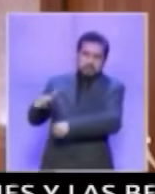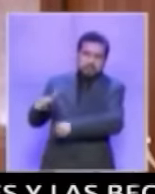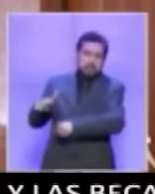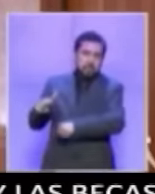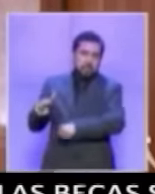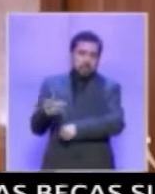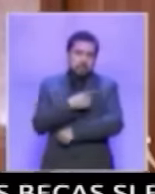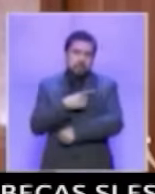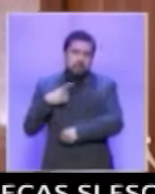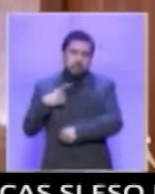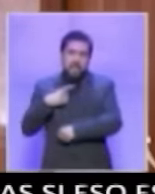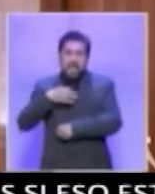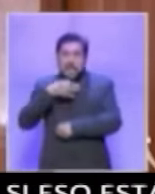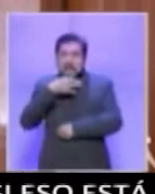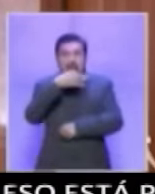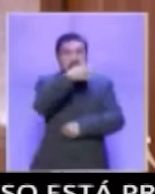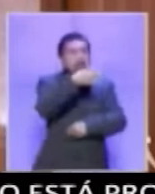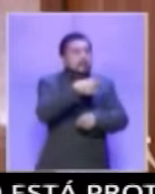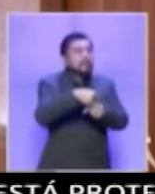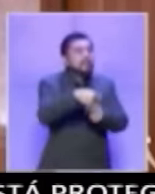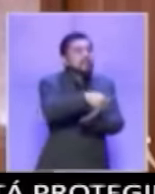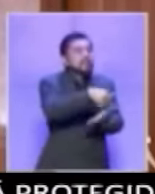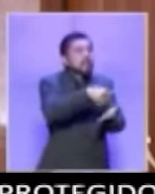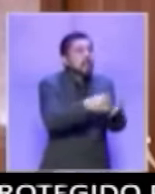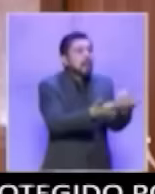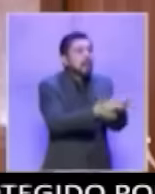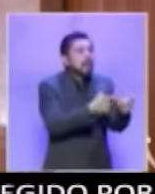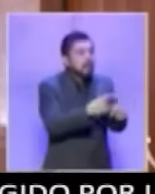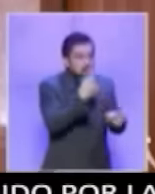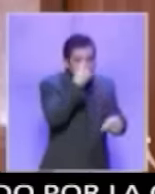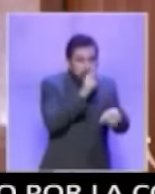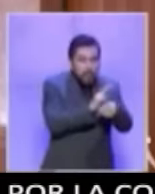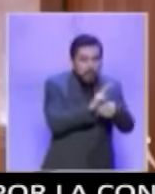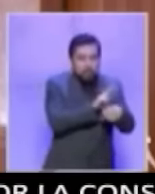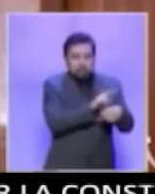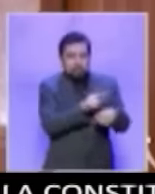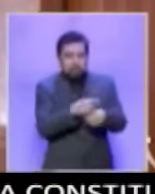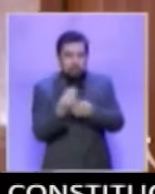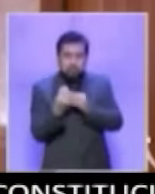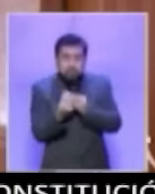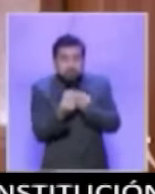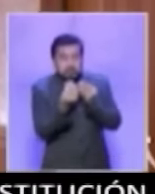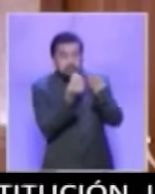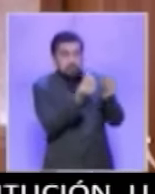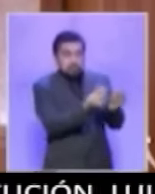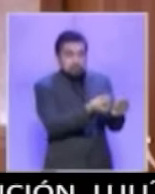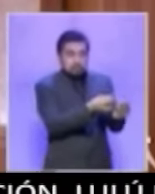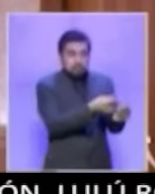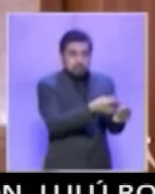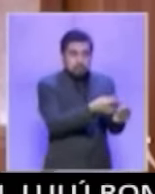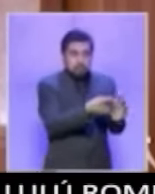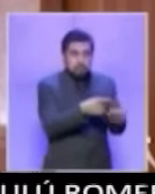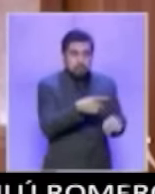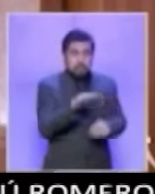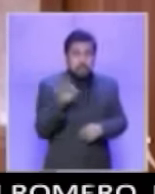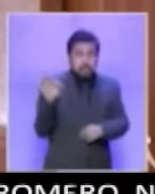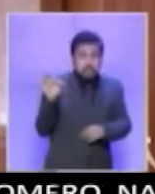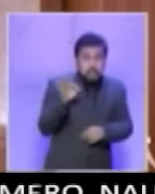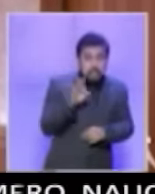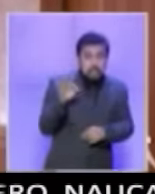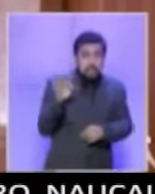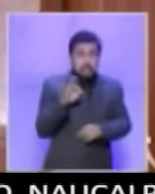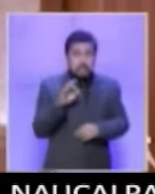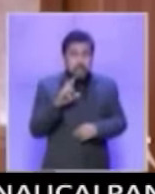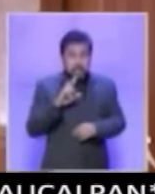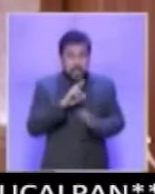el comité organizador del frente pero pero por lo pronto lo que nos va a informar Andrea verás es que Xóchitl Gálvez senadora de la República